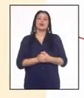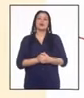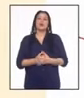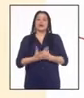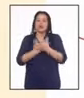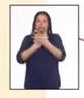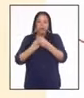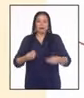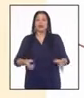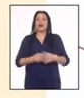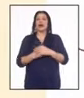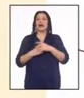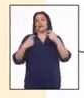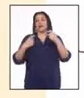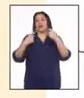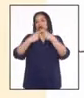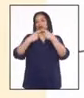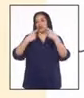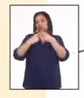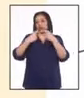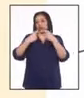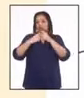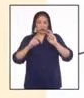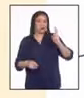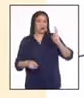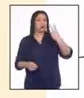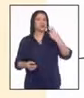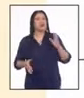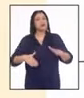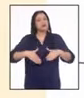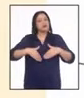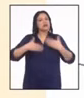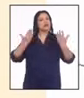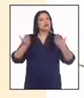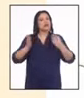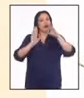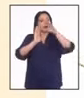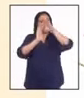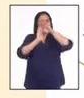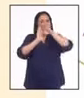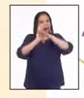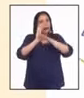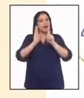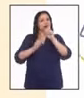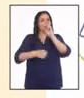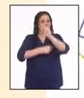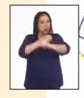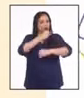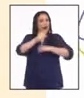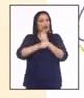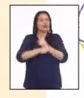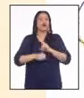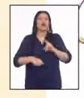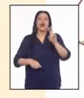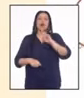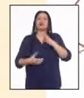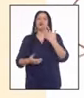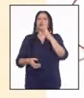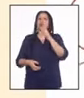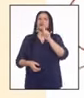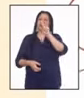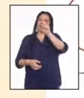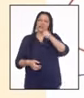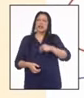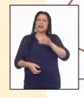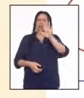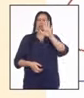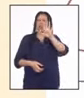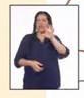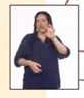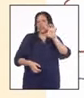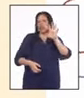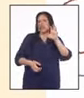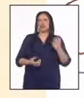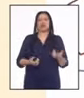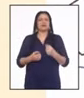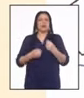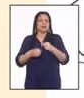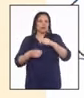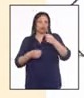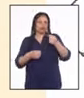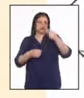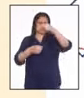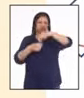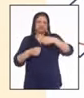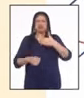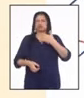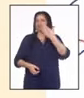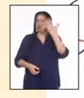de electricidad en un circuito secundario se puede disminuir en un año el consumo de unas 1.500 toneladas de petróleo y la